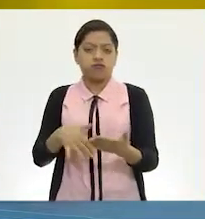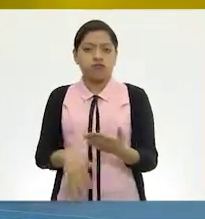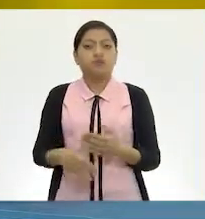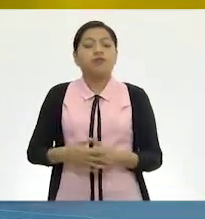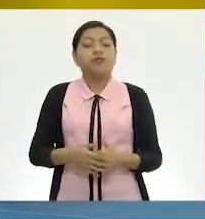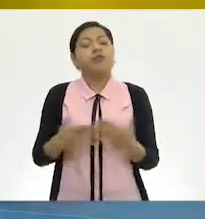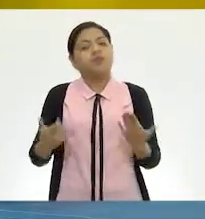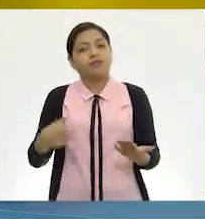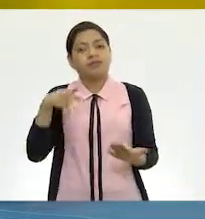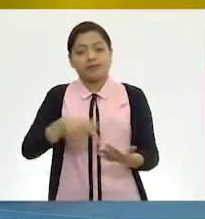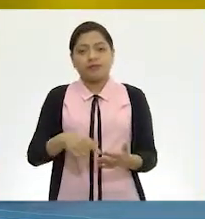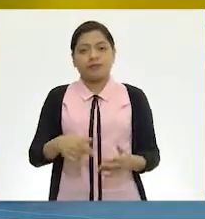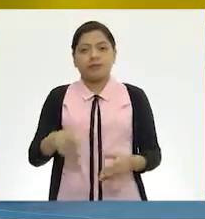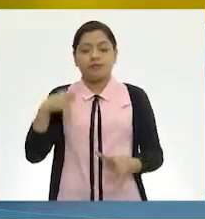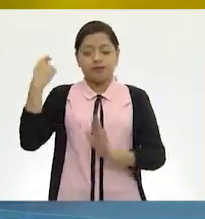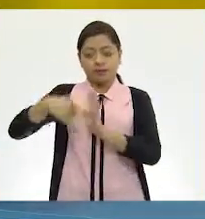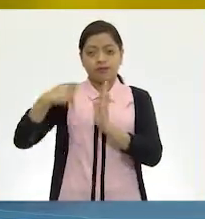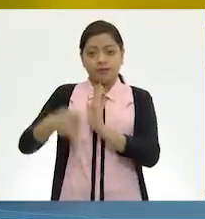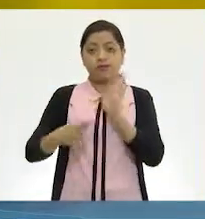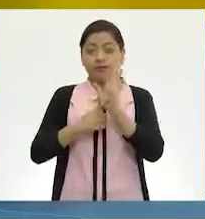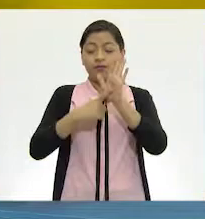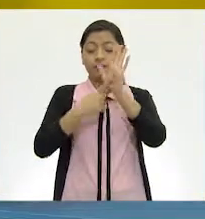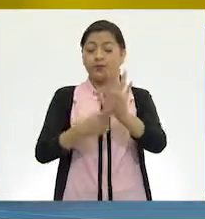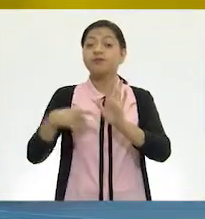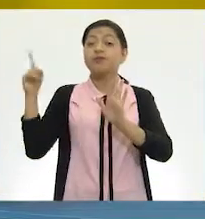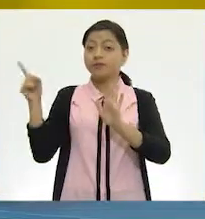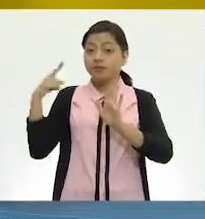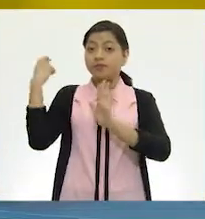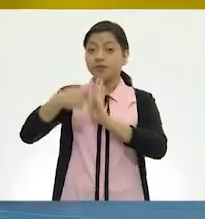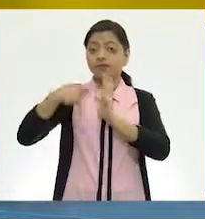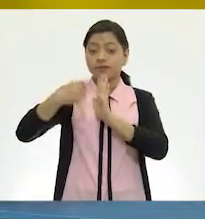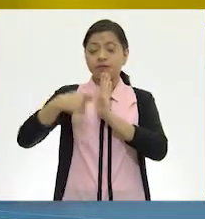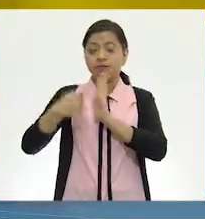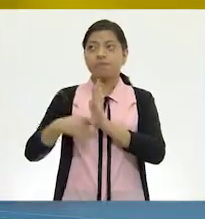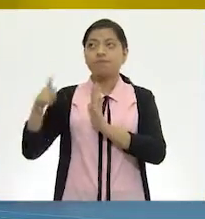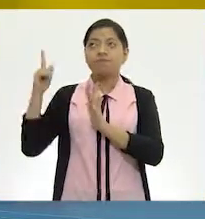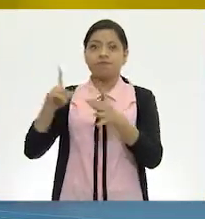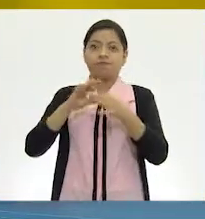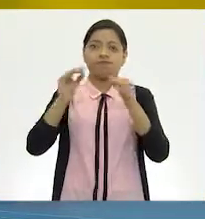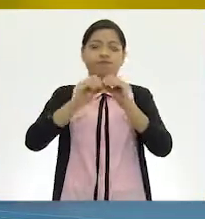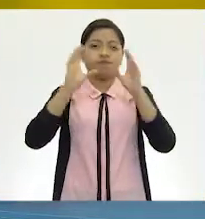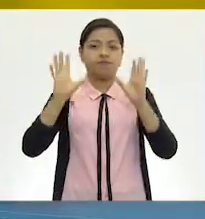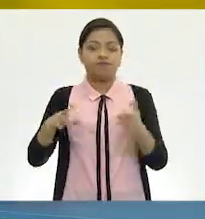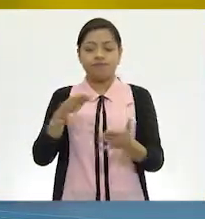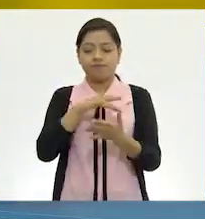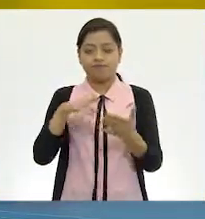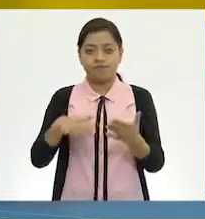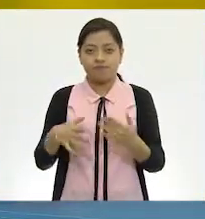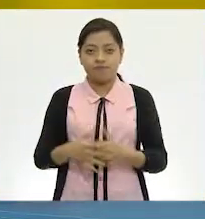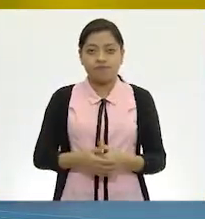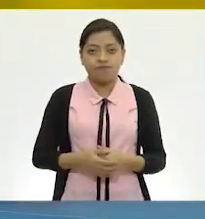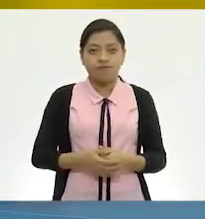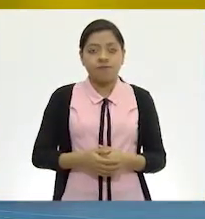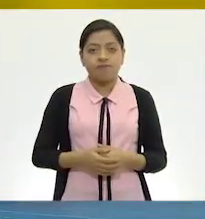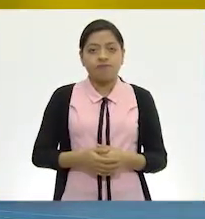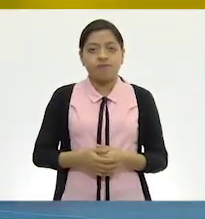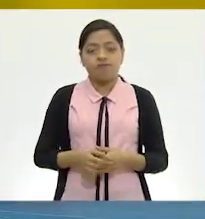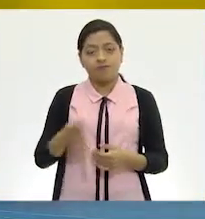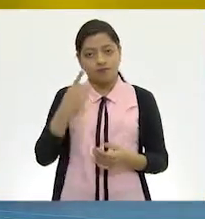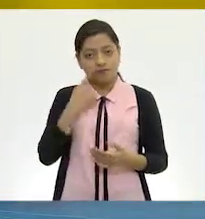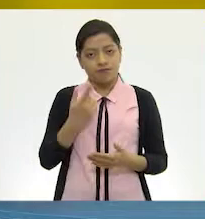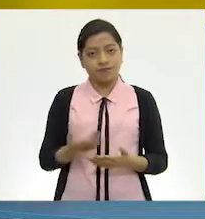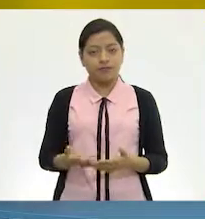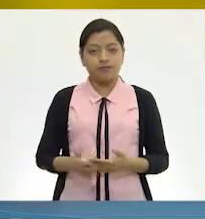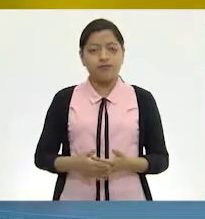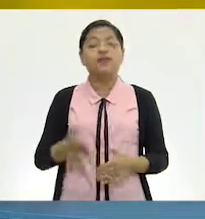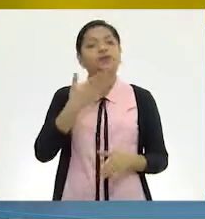eso te quiero mostrar un video donde nos va a decir cómo todo parte del texto. Todo lo encontramos en el texto. Muy